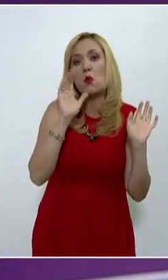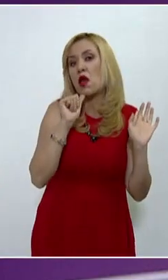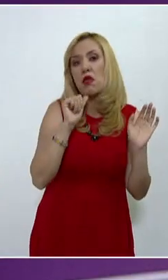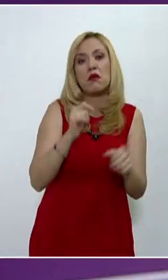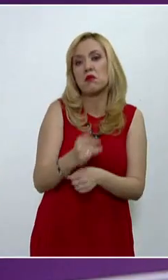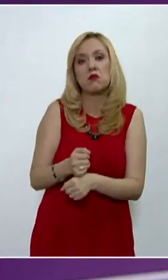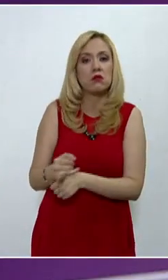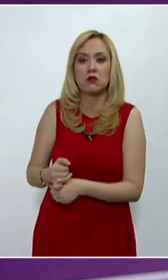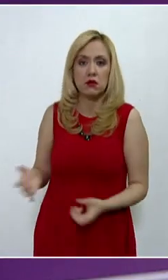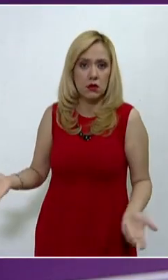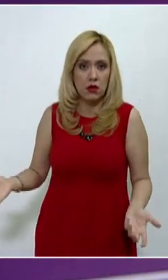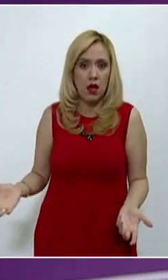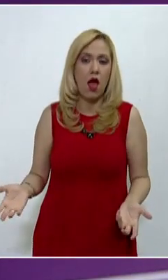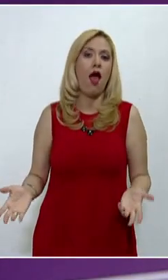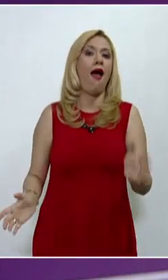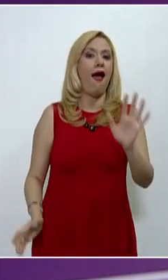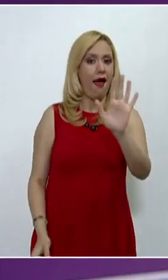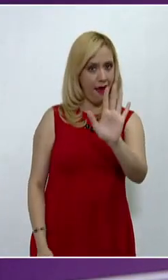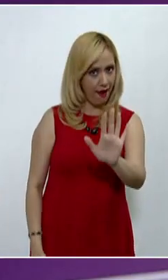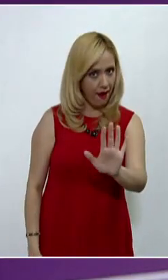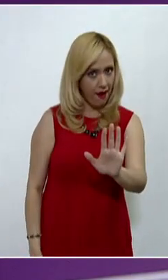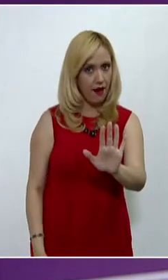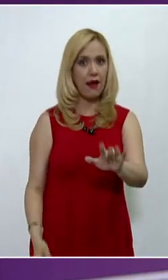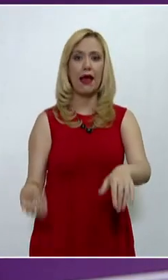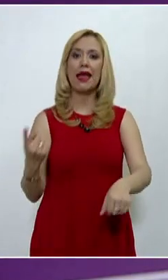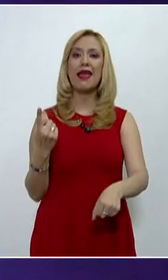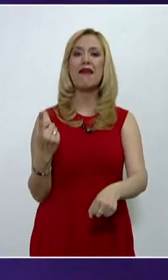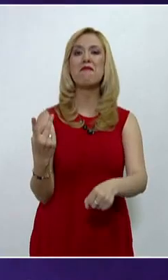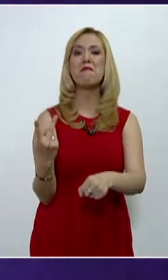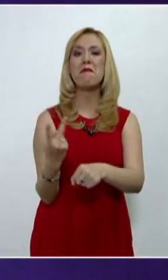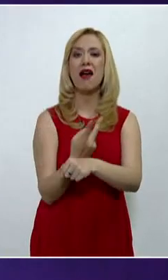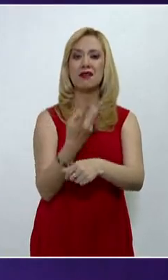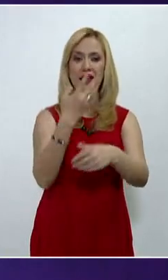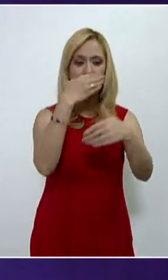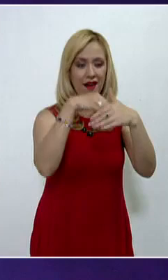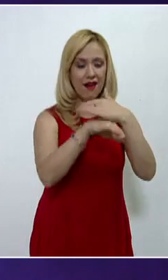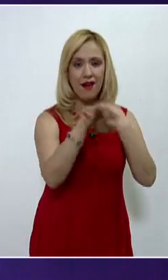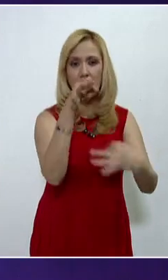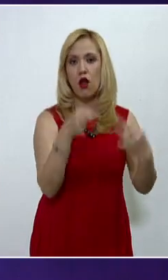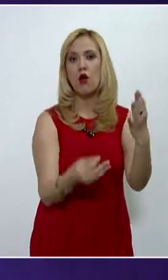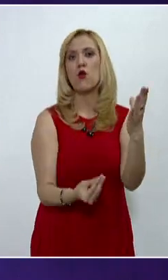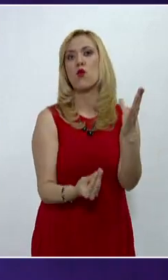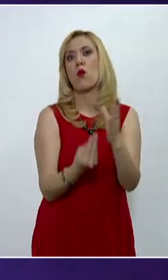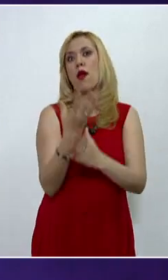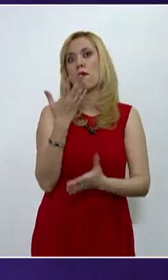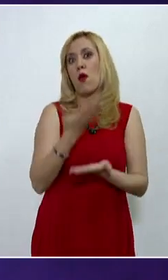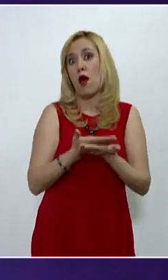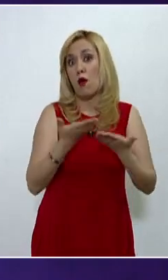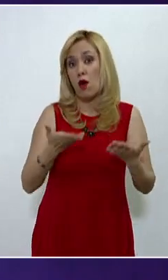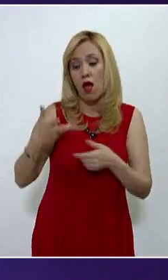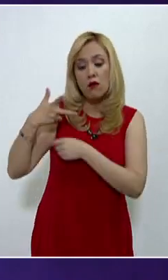proceso. Me parece entonces que aquí el tema es de lo que ocurre en las audiencias en el nuevo sistema de justicia. Es decir,